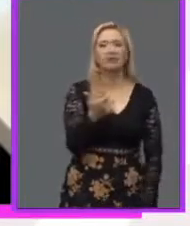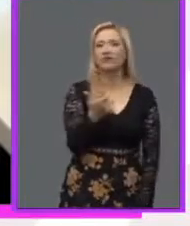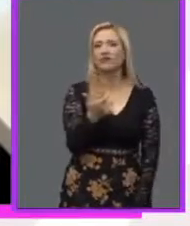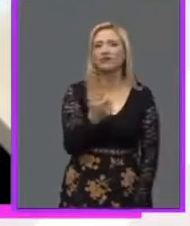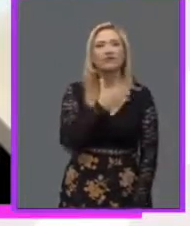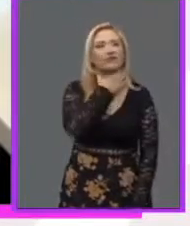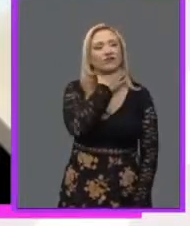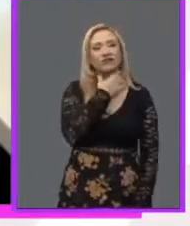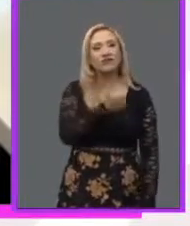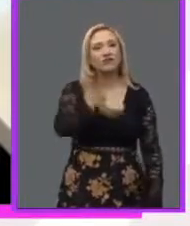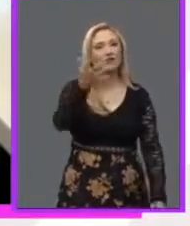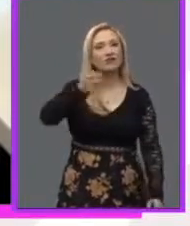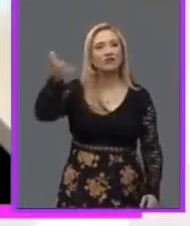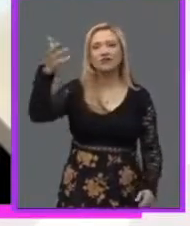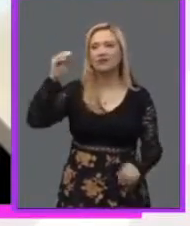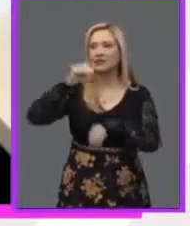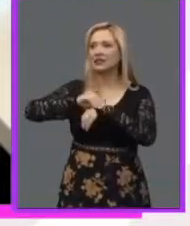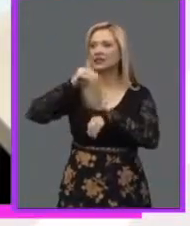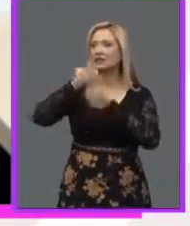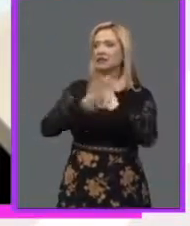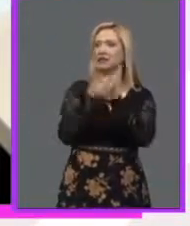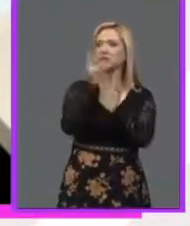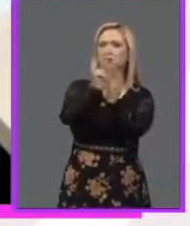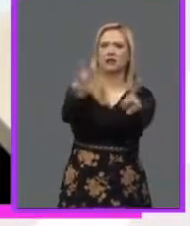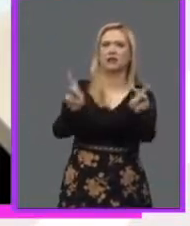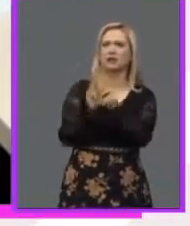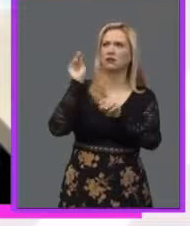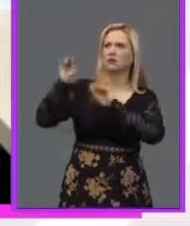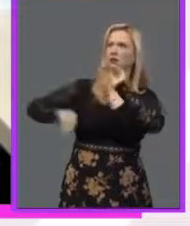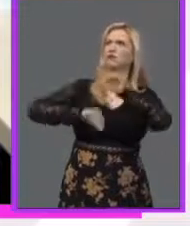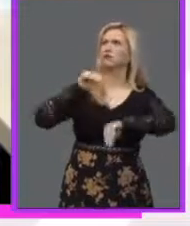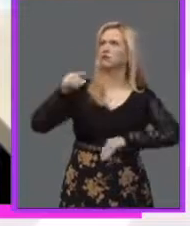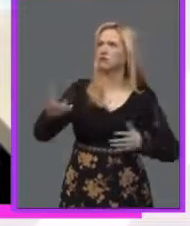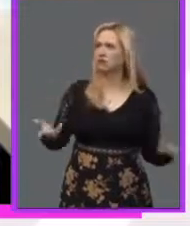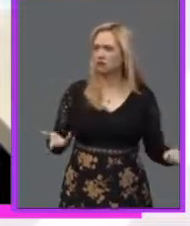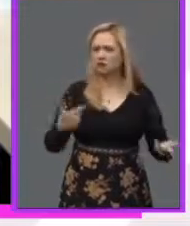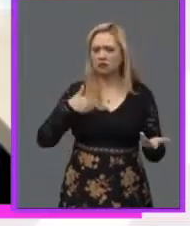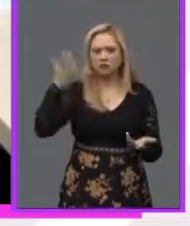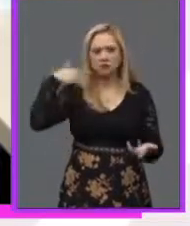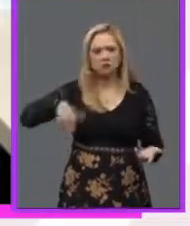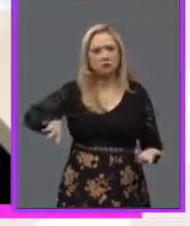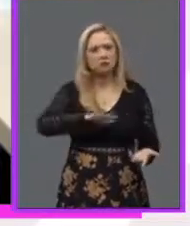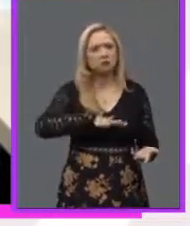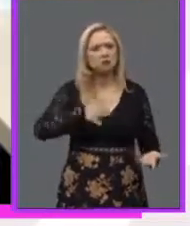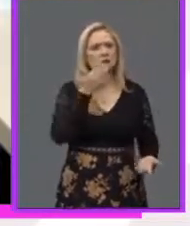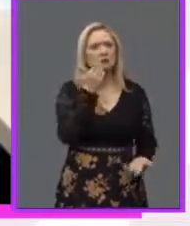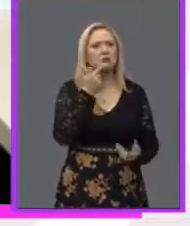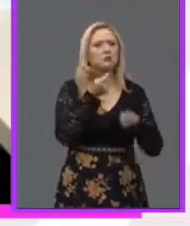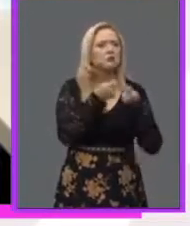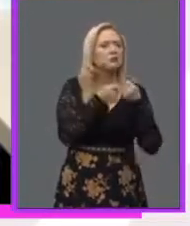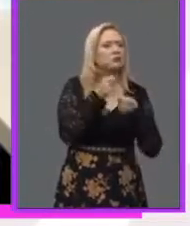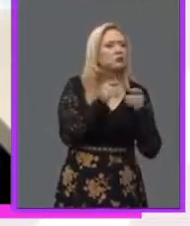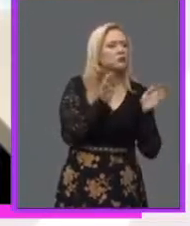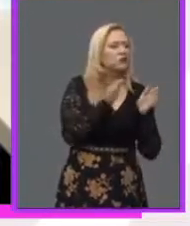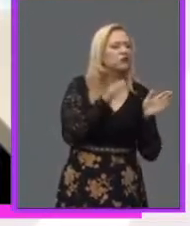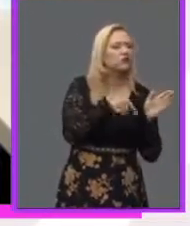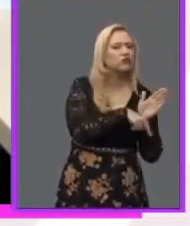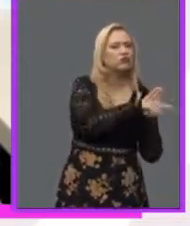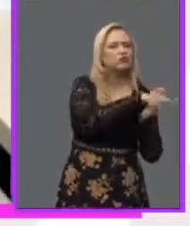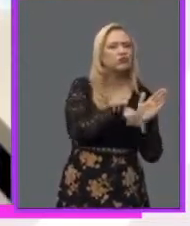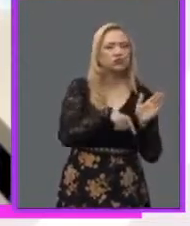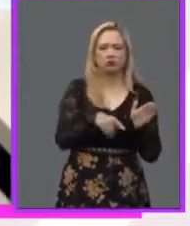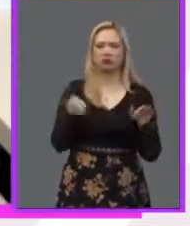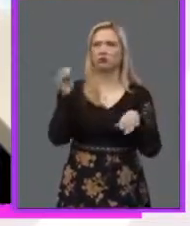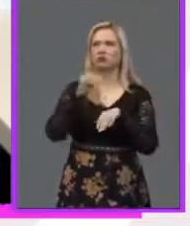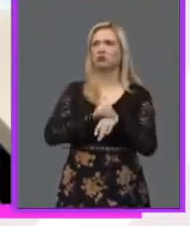mismos servicios, a los mismos espacios con esos costos. Esa de manera muy resumida, digamos que tiene varias etapas la gentrificación. De hecho, no es